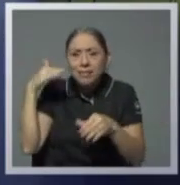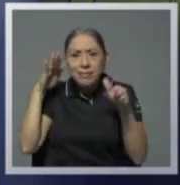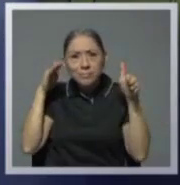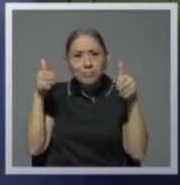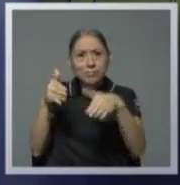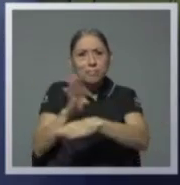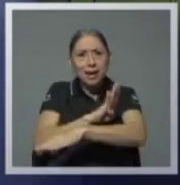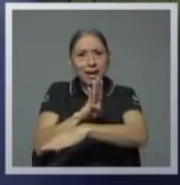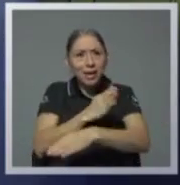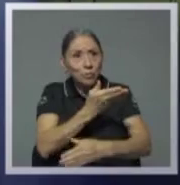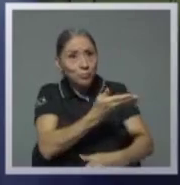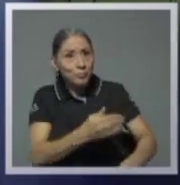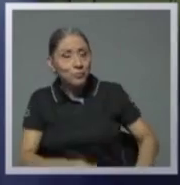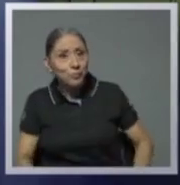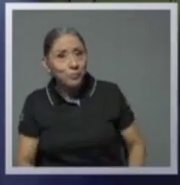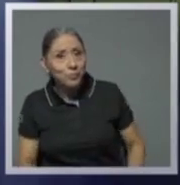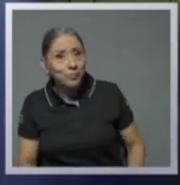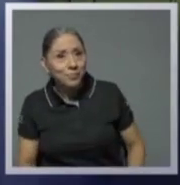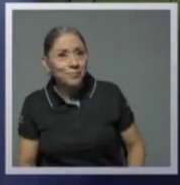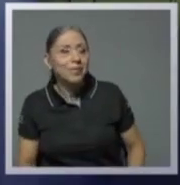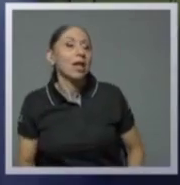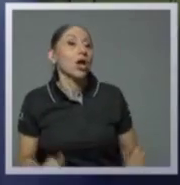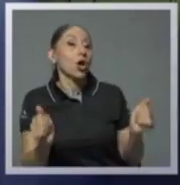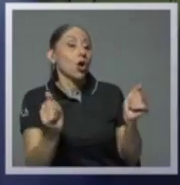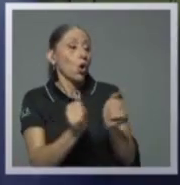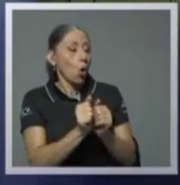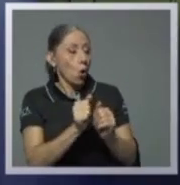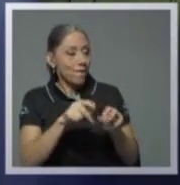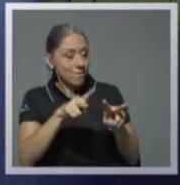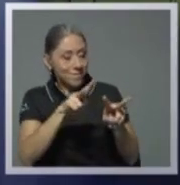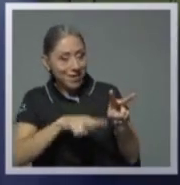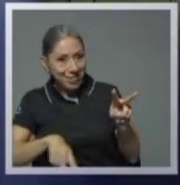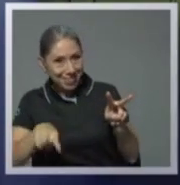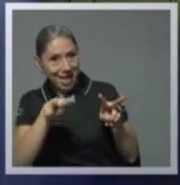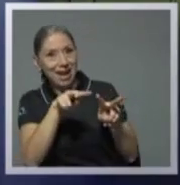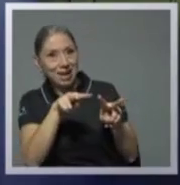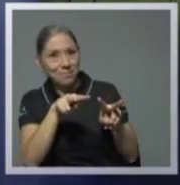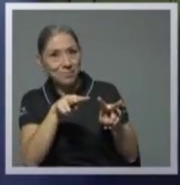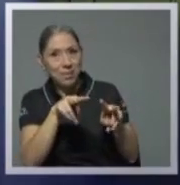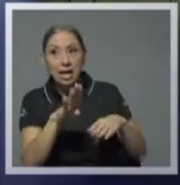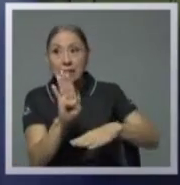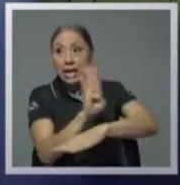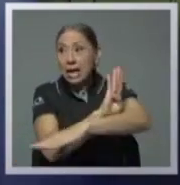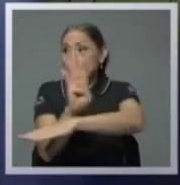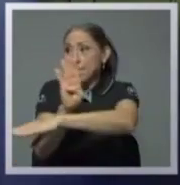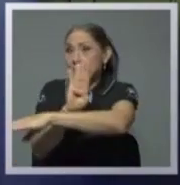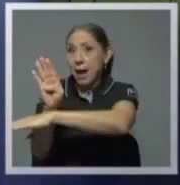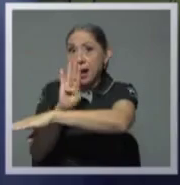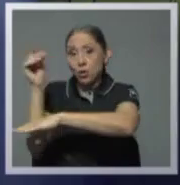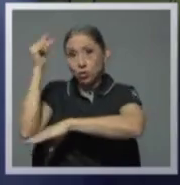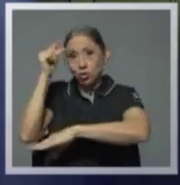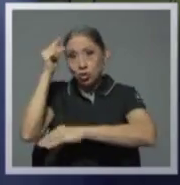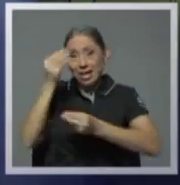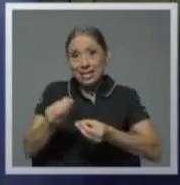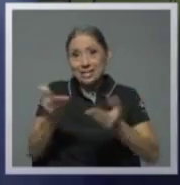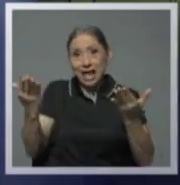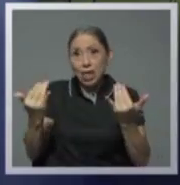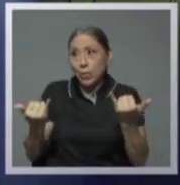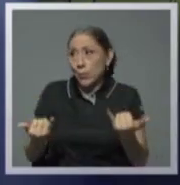¿Me equivoco? Con la ventaja de que los bancos del Estado tienen